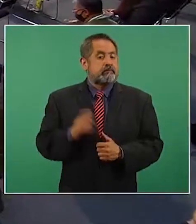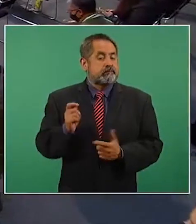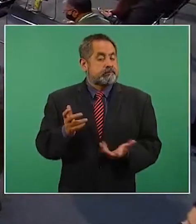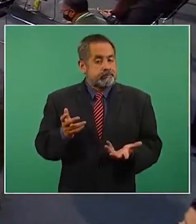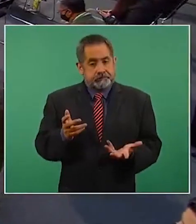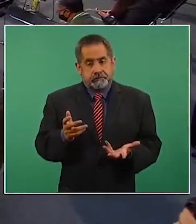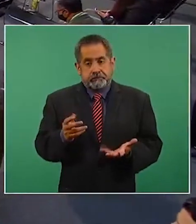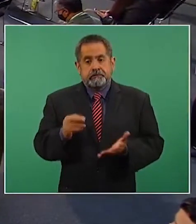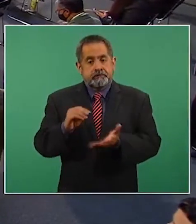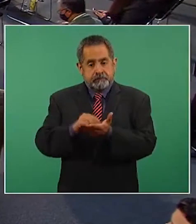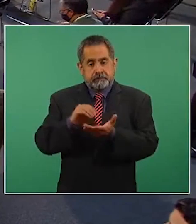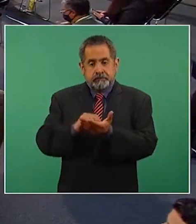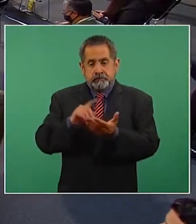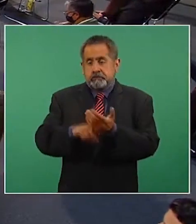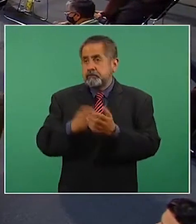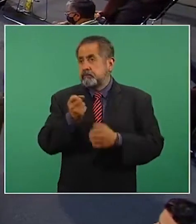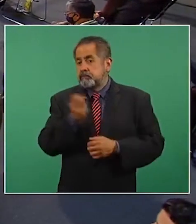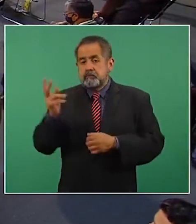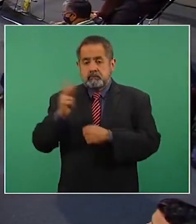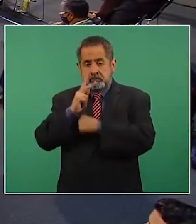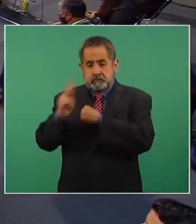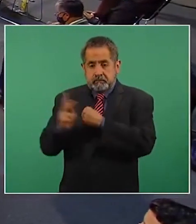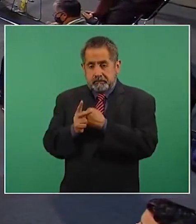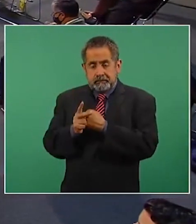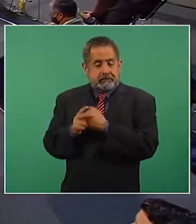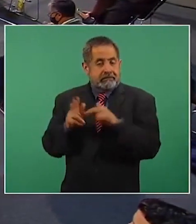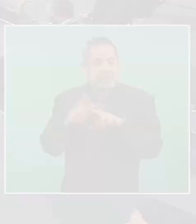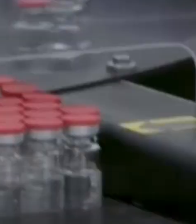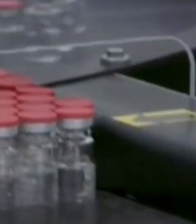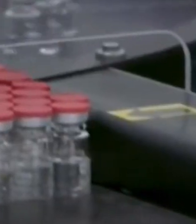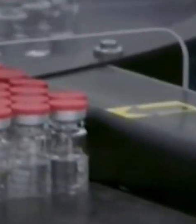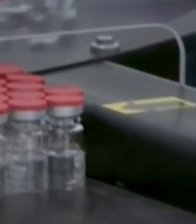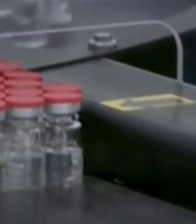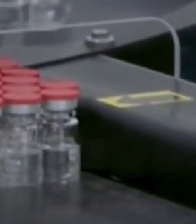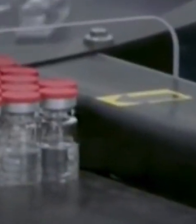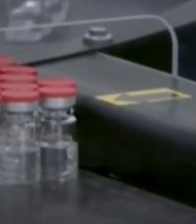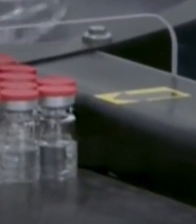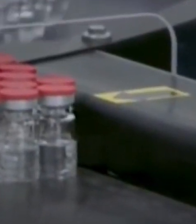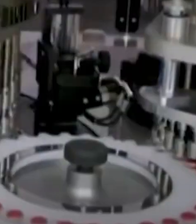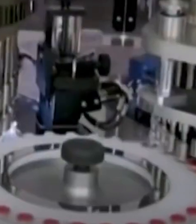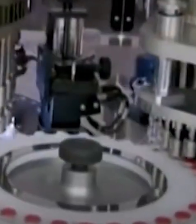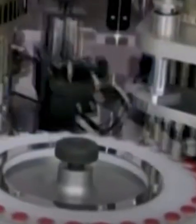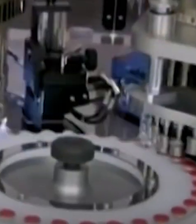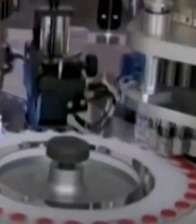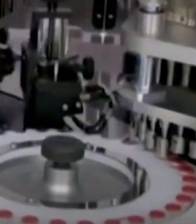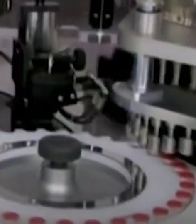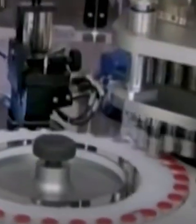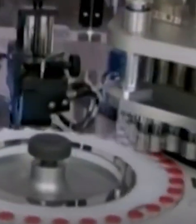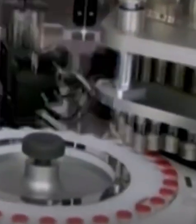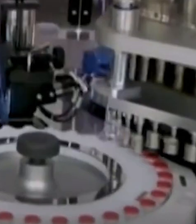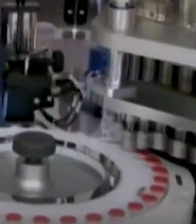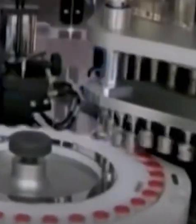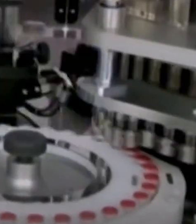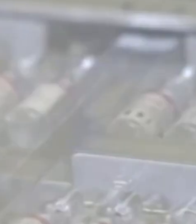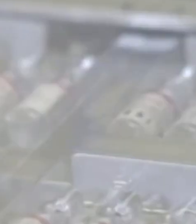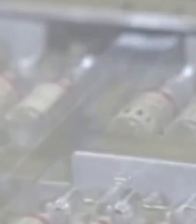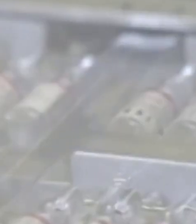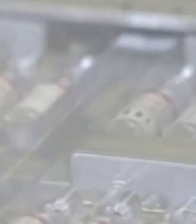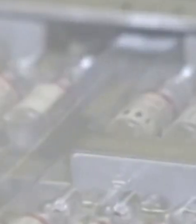hay muchos países que no tienen una sola dosis. Con información de Leticia Alcántara, Canal 14.